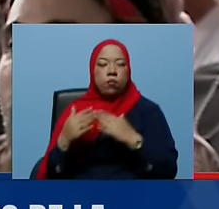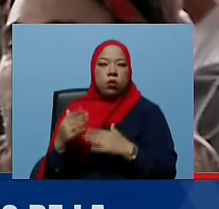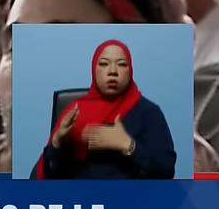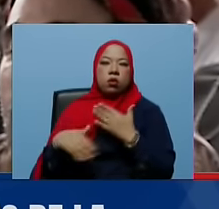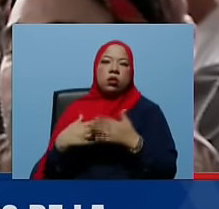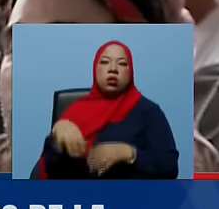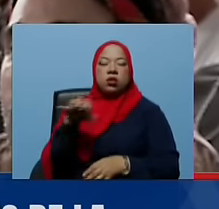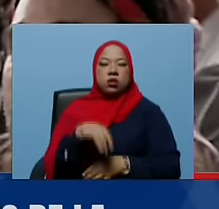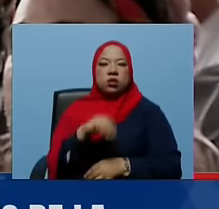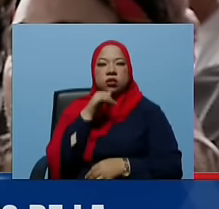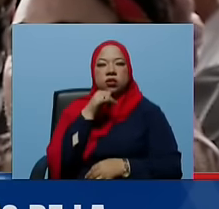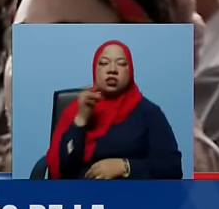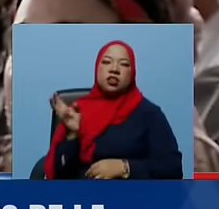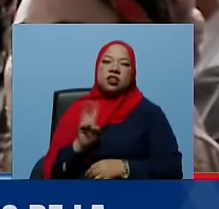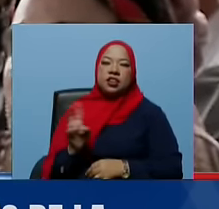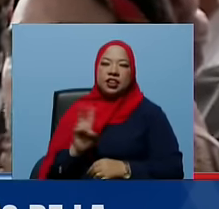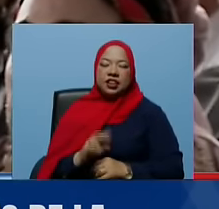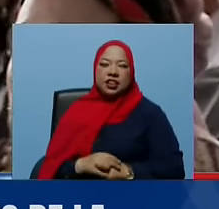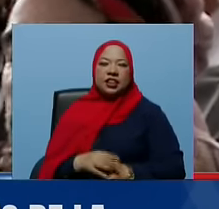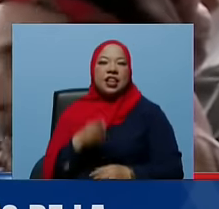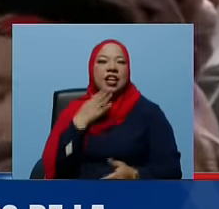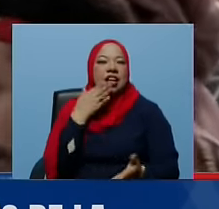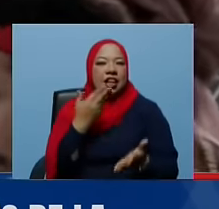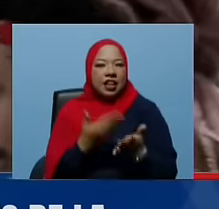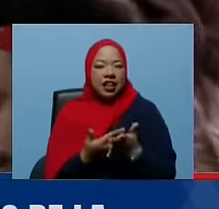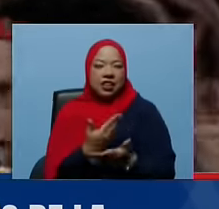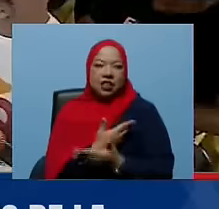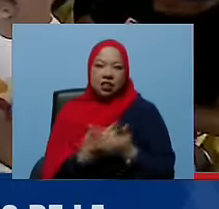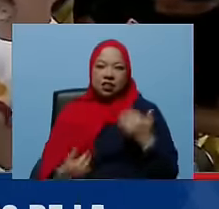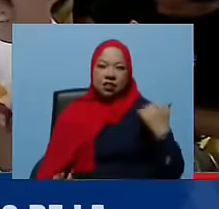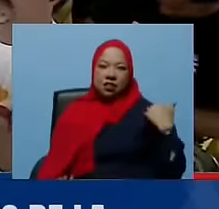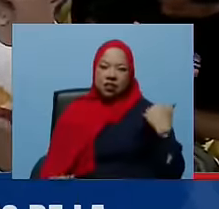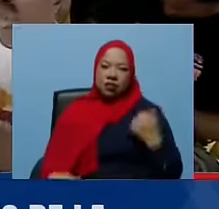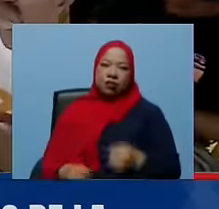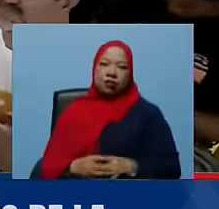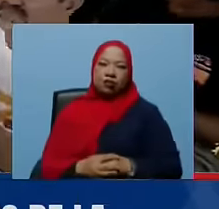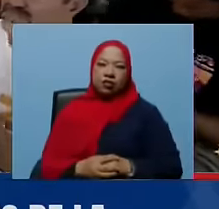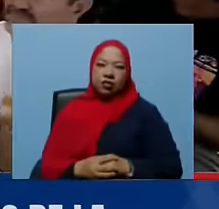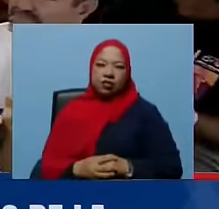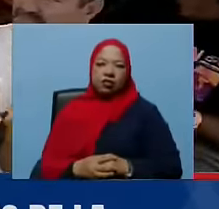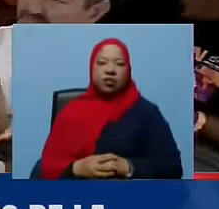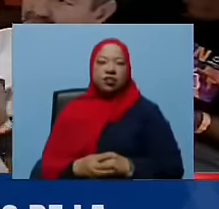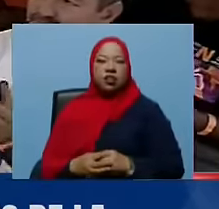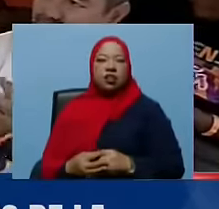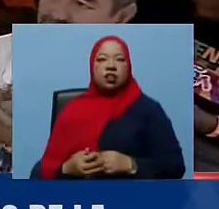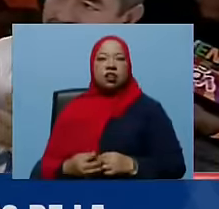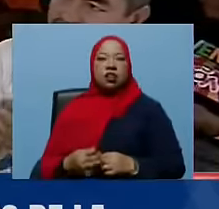un estado y en un país. Muchas gracias, presidente. Bueno, gracias